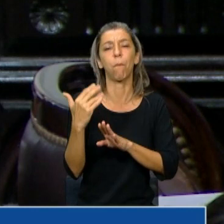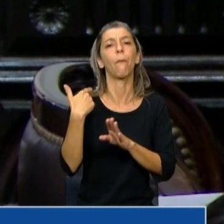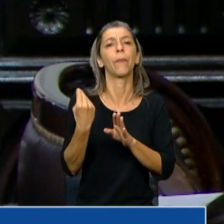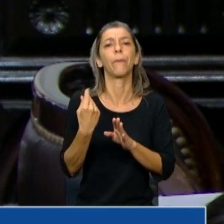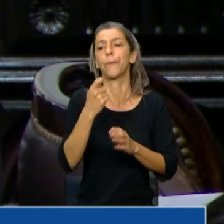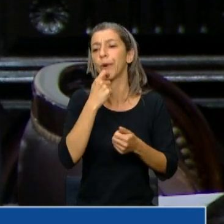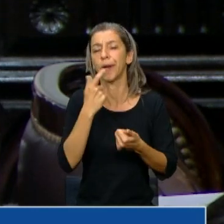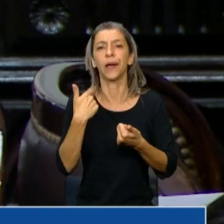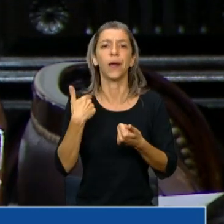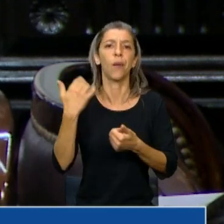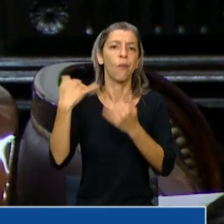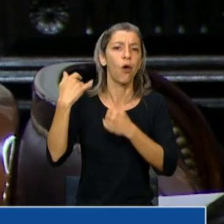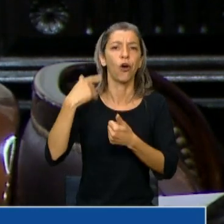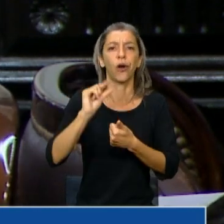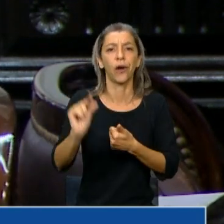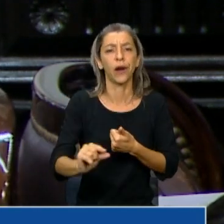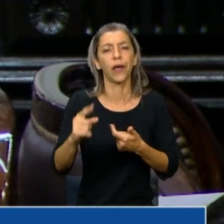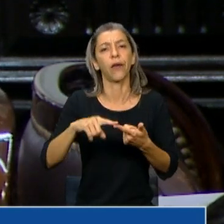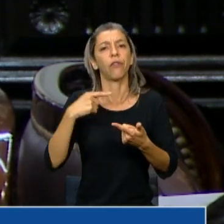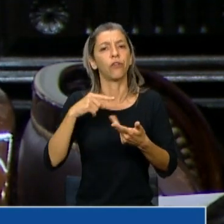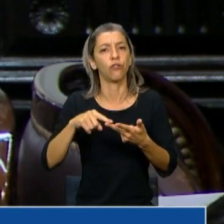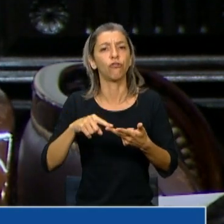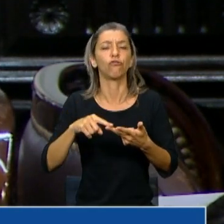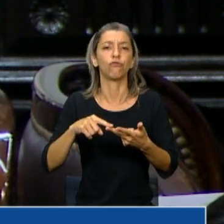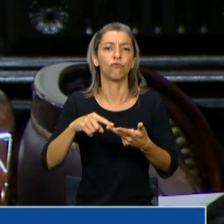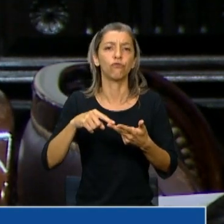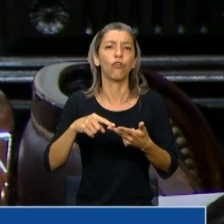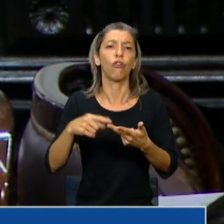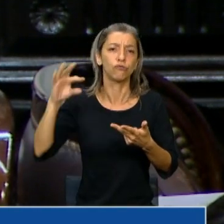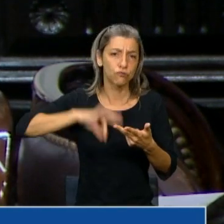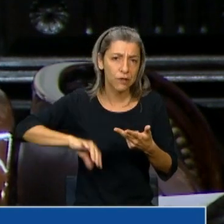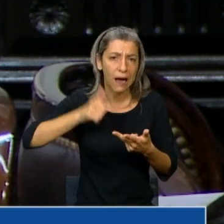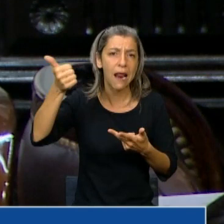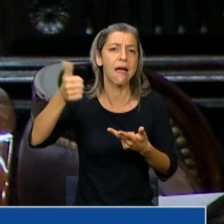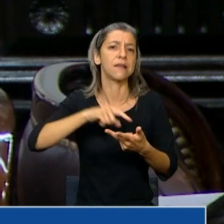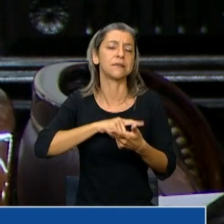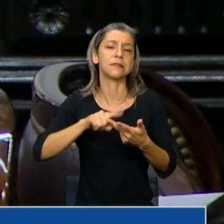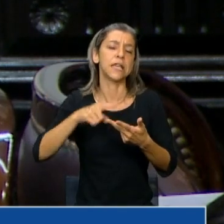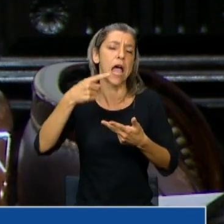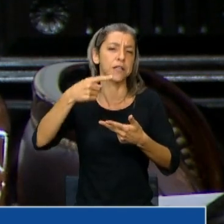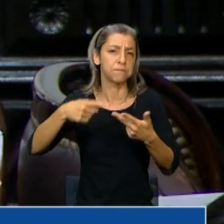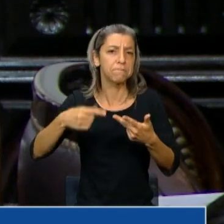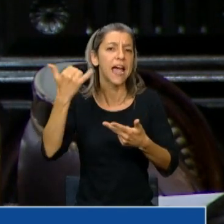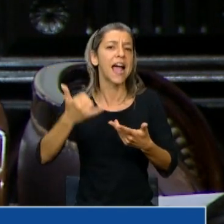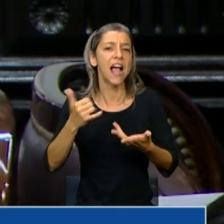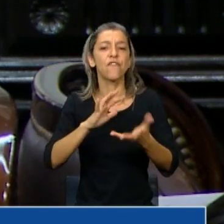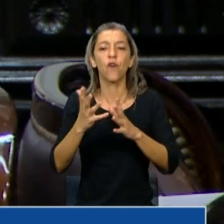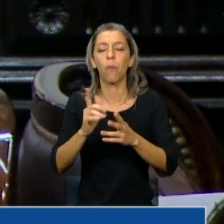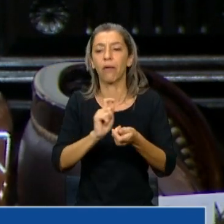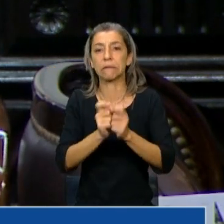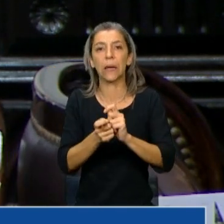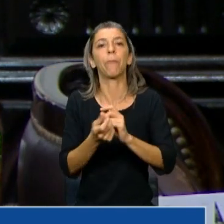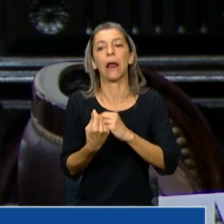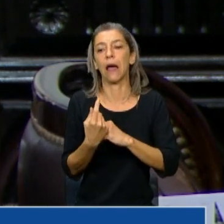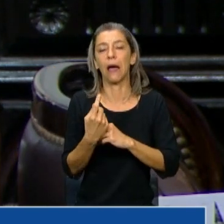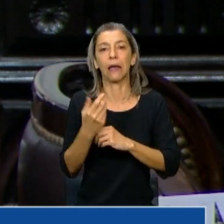bancarios, y hace una introducción el Senado respecto del impuesto a las ganancias, incorpora una modificación para que las partes puedan deducir